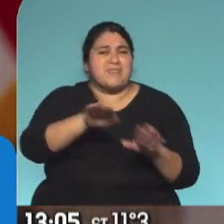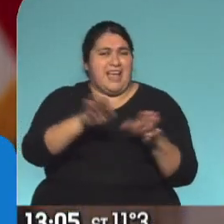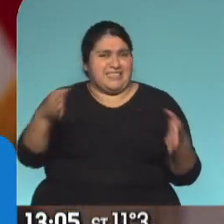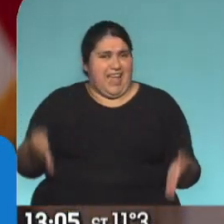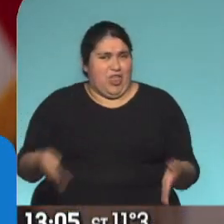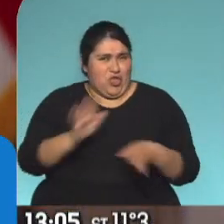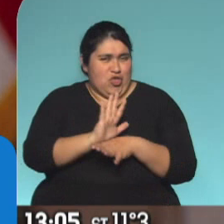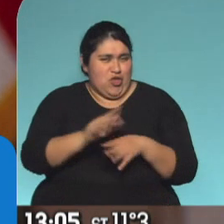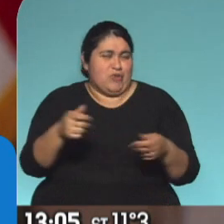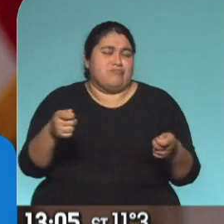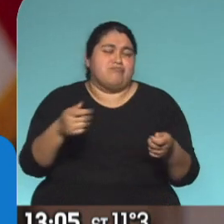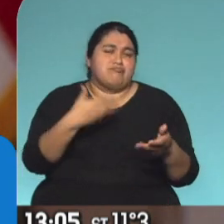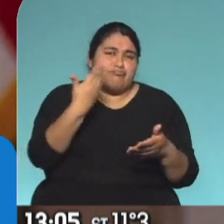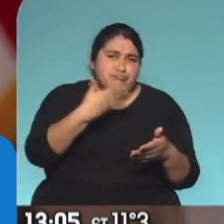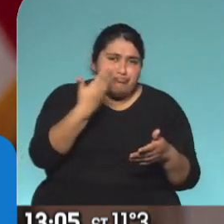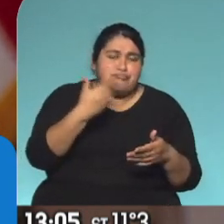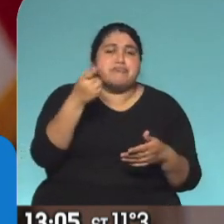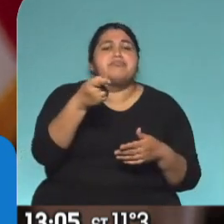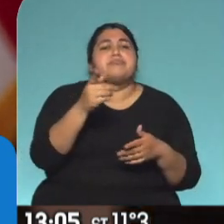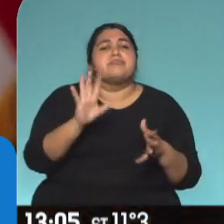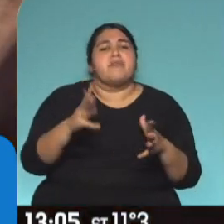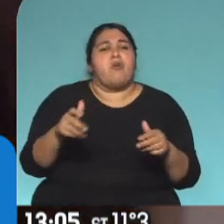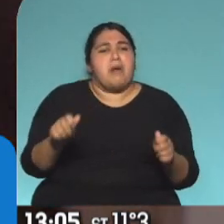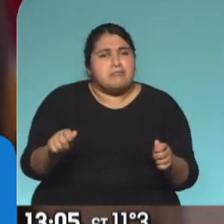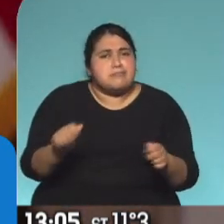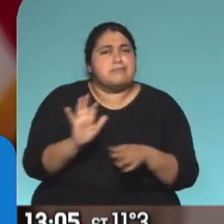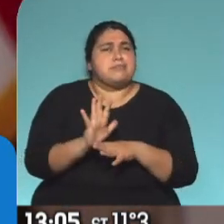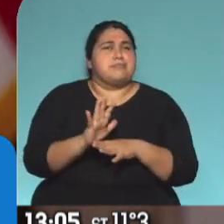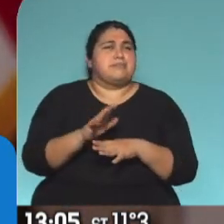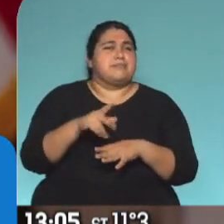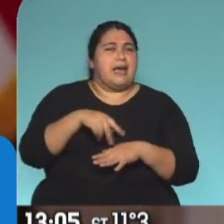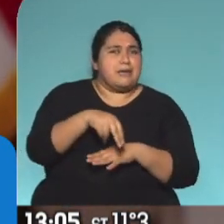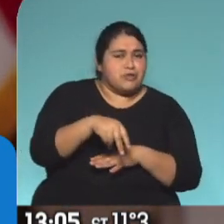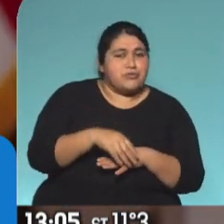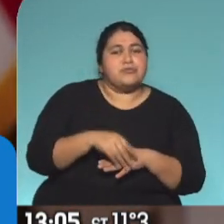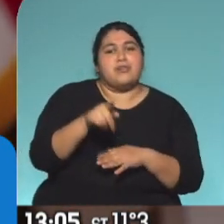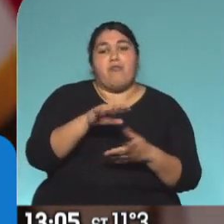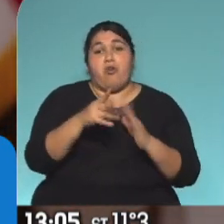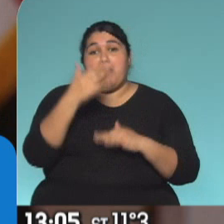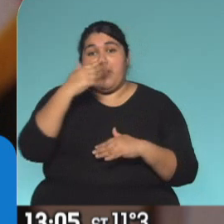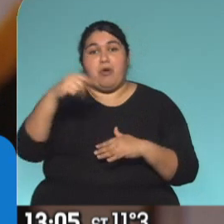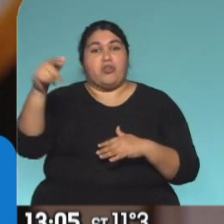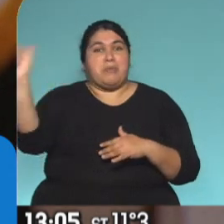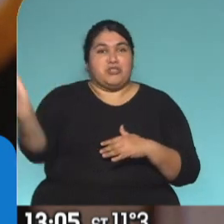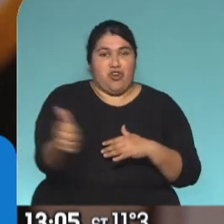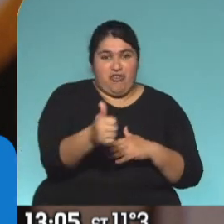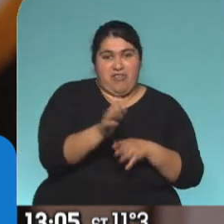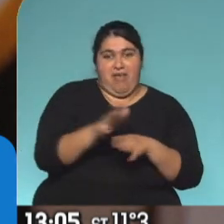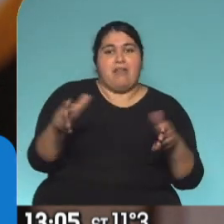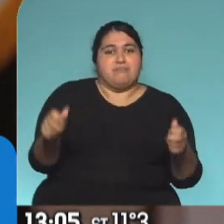para hablar. Se apoya en el estrado. Y otra de las figuras que también circuló... Que después viene otra persona, fíjate. Sí, es